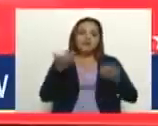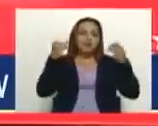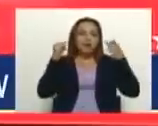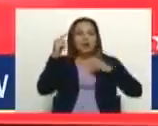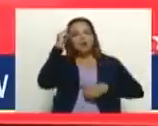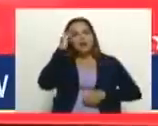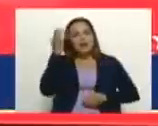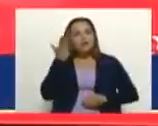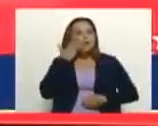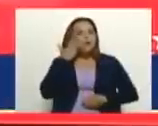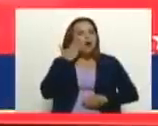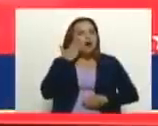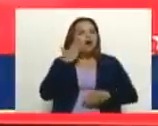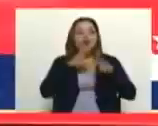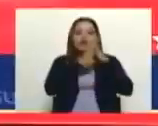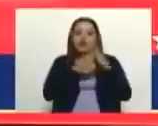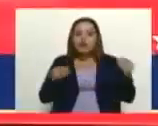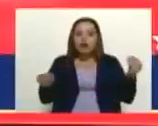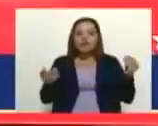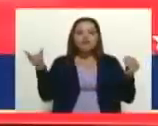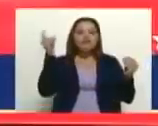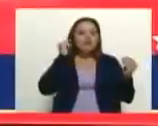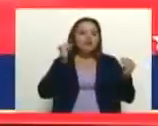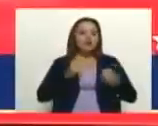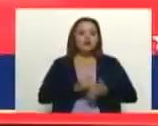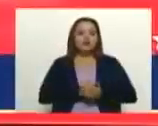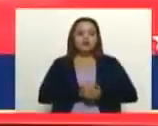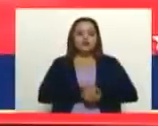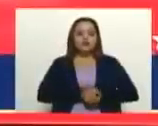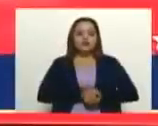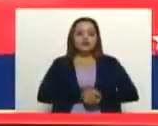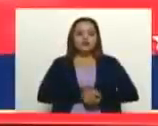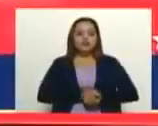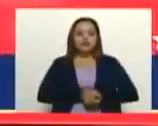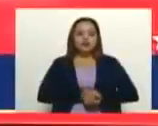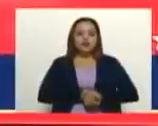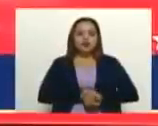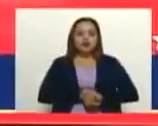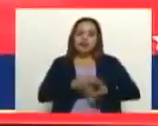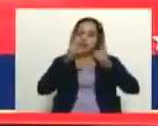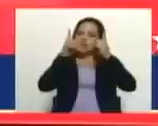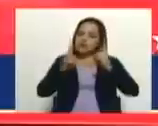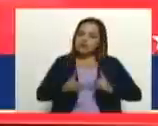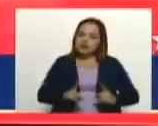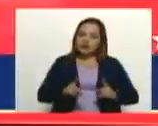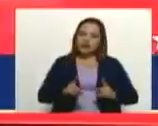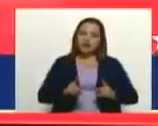Día de las Madres, a todas aquellas mujeres que decidieron